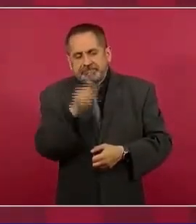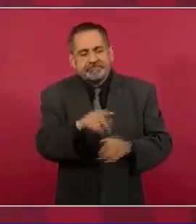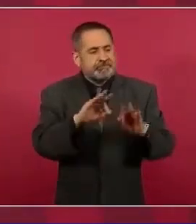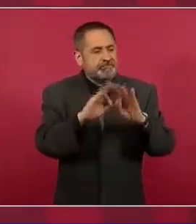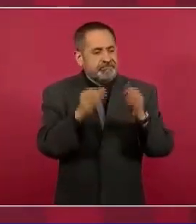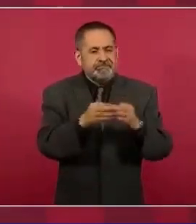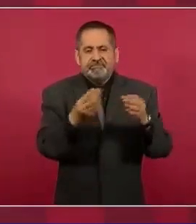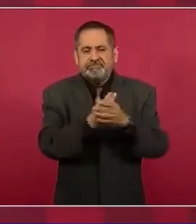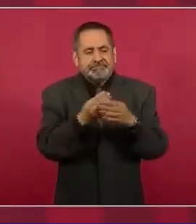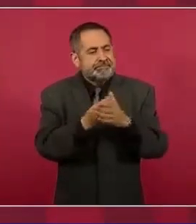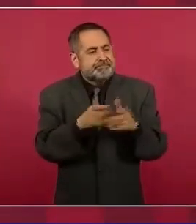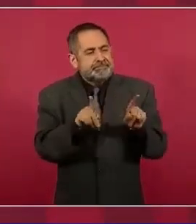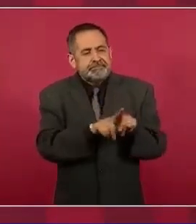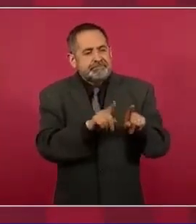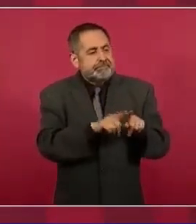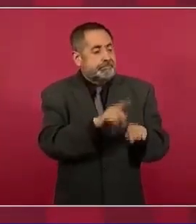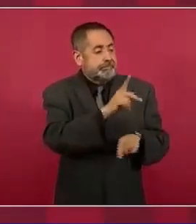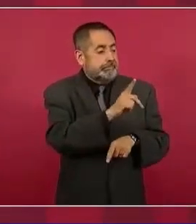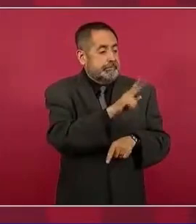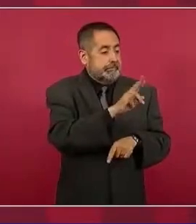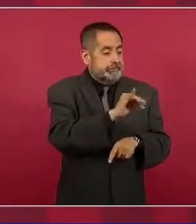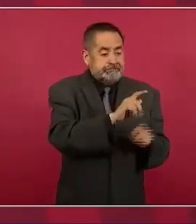el mismo modelo económico